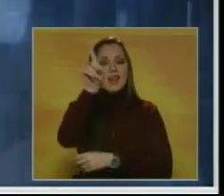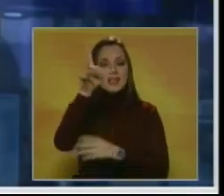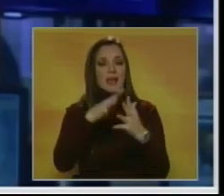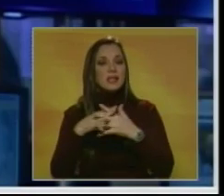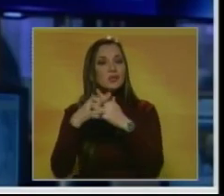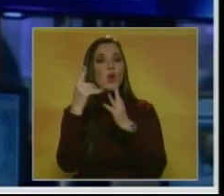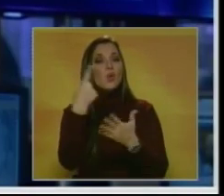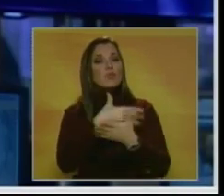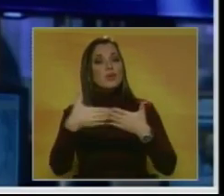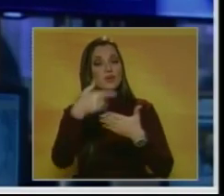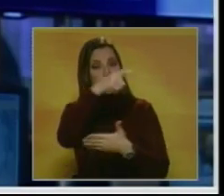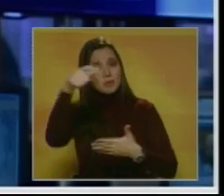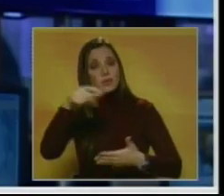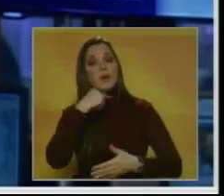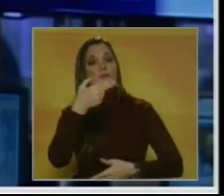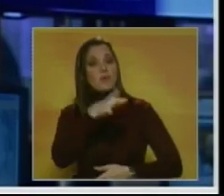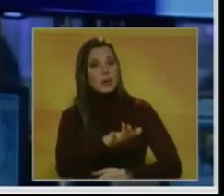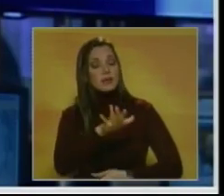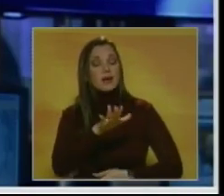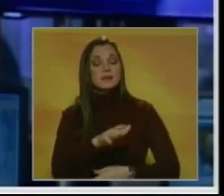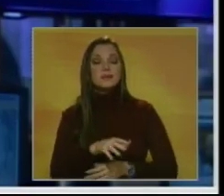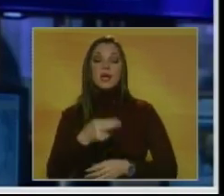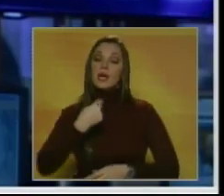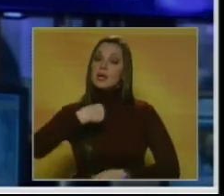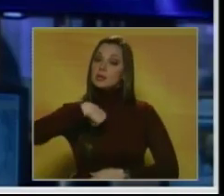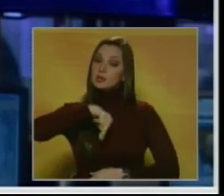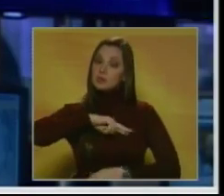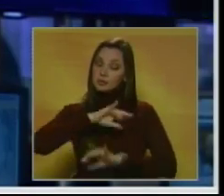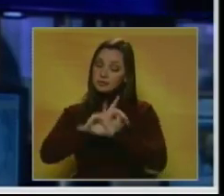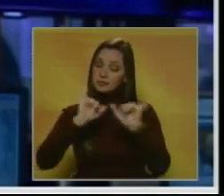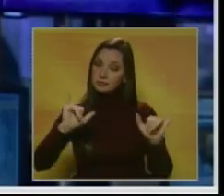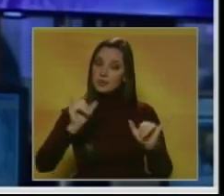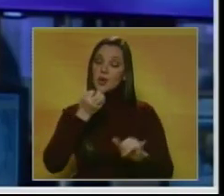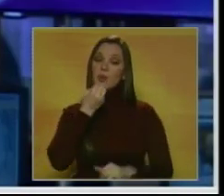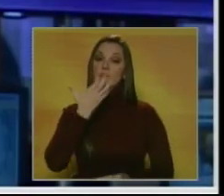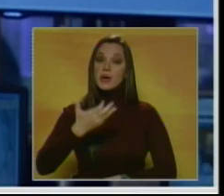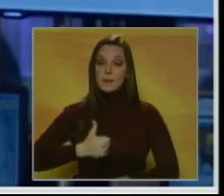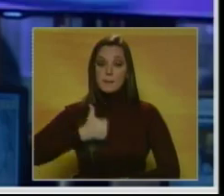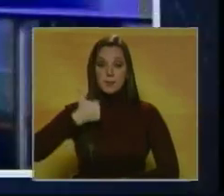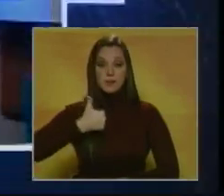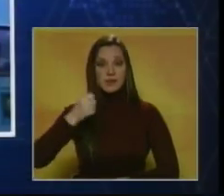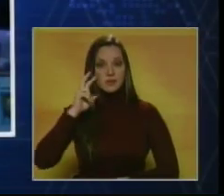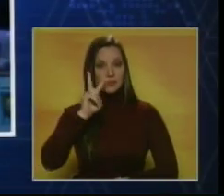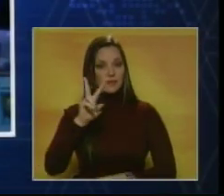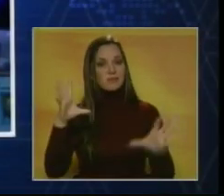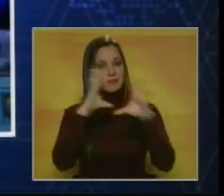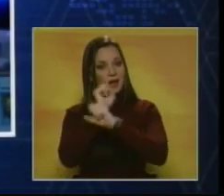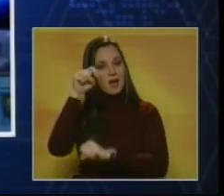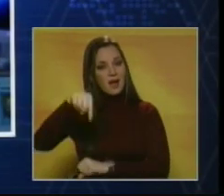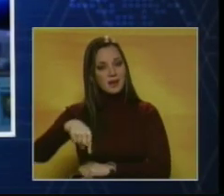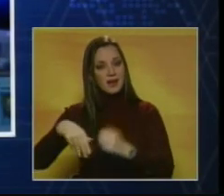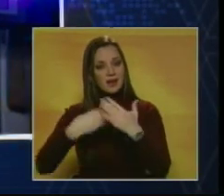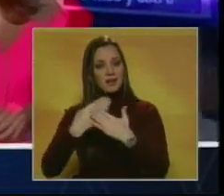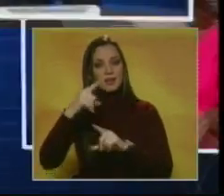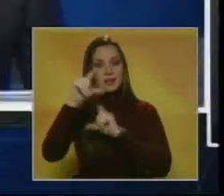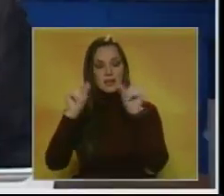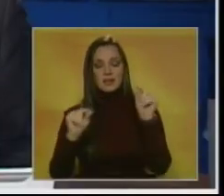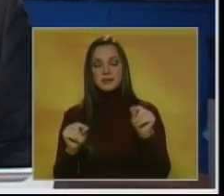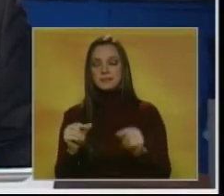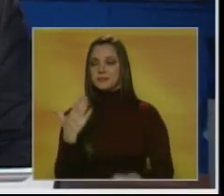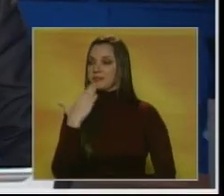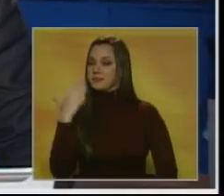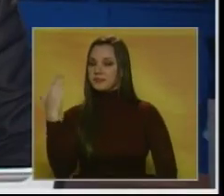Unidos. Y así nosotros llegamos una vez más al final. Yo soy Federica Guzmán. Que tengan buen provecho y los espero esta noche aquí en Estrenos y Estrellas. Muchísimas